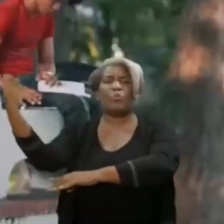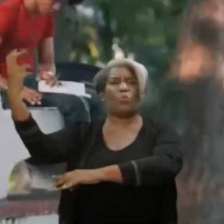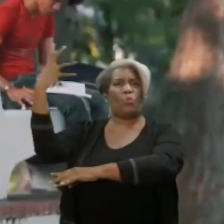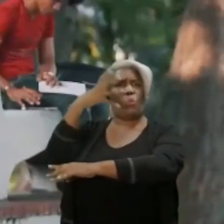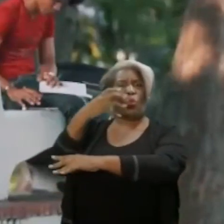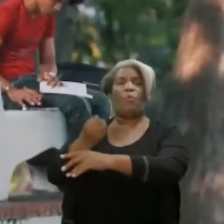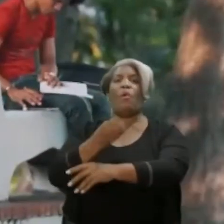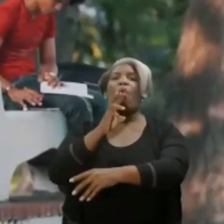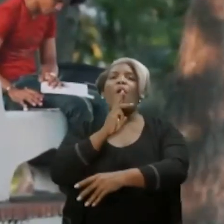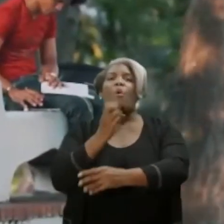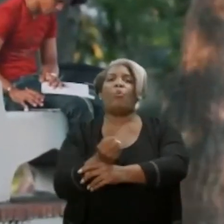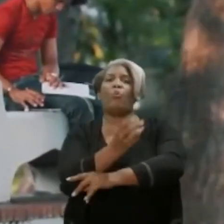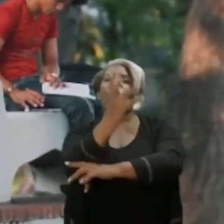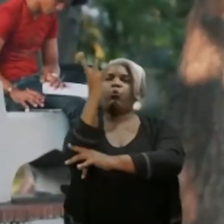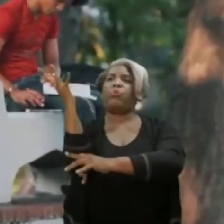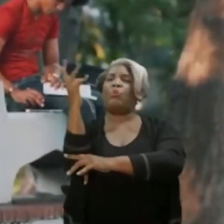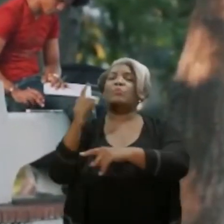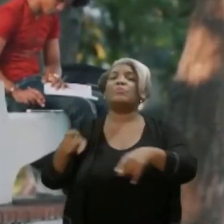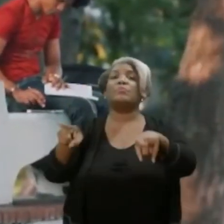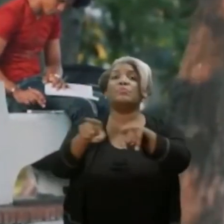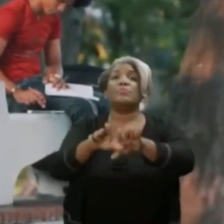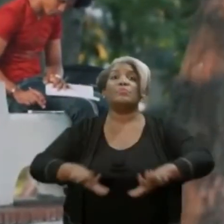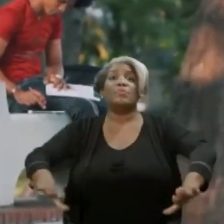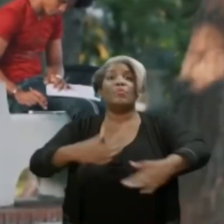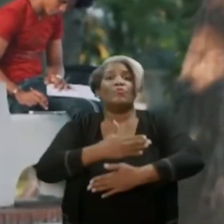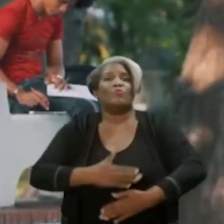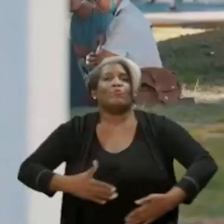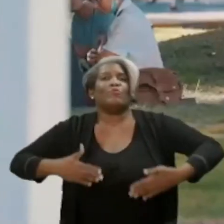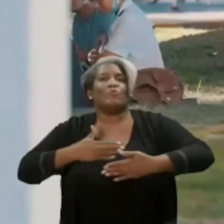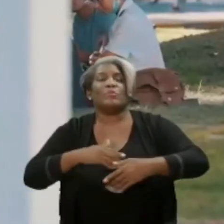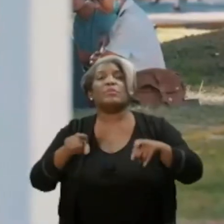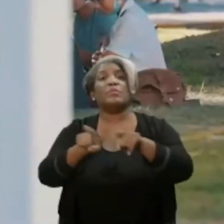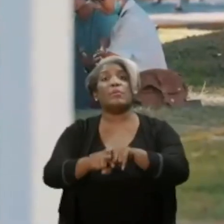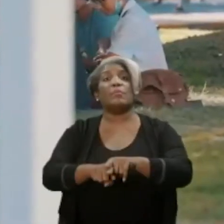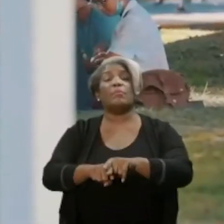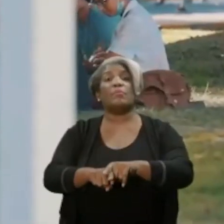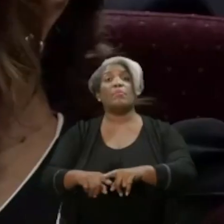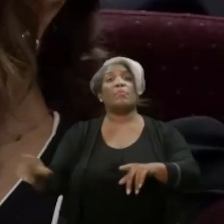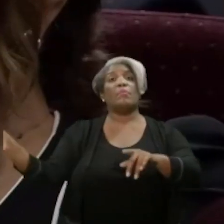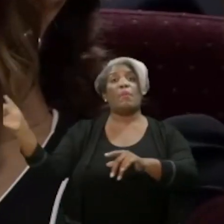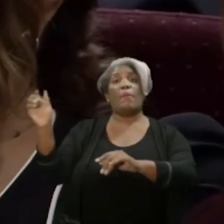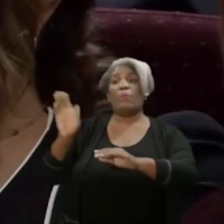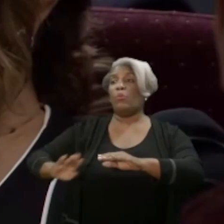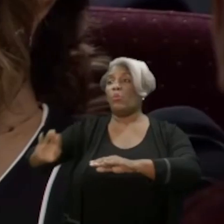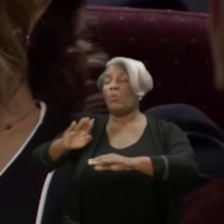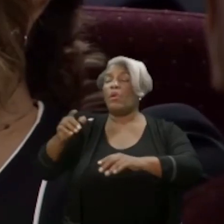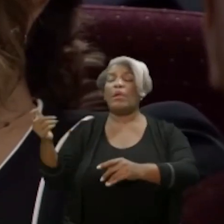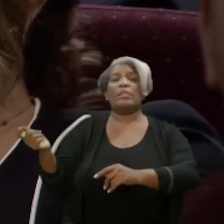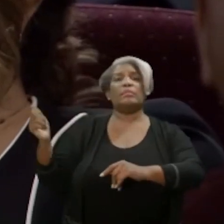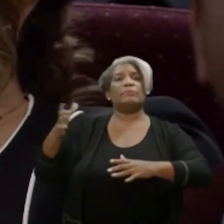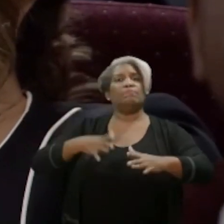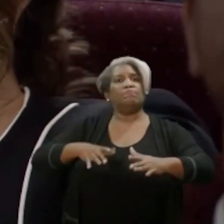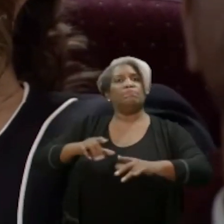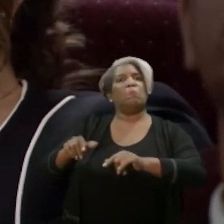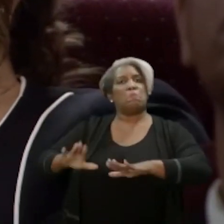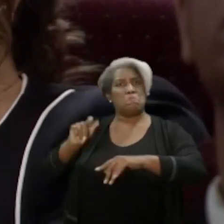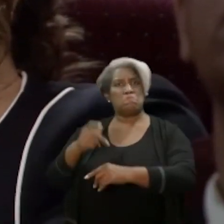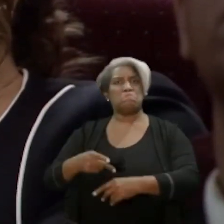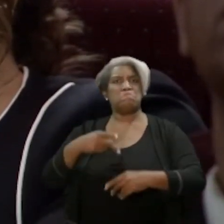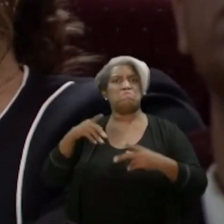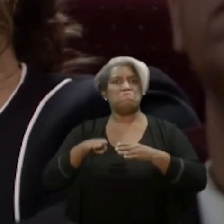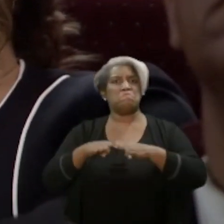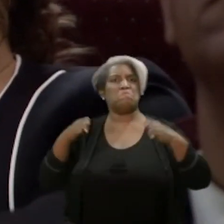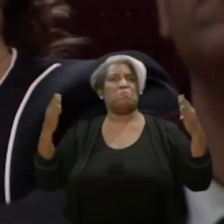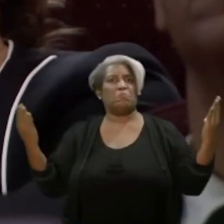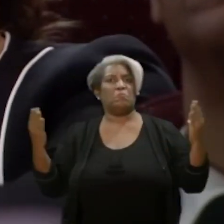fuentes, creación de espacios de esparcimiento y de servicios como baños públicos. En el marco del relanzamiento de la Plaza de la Cultura,